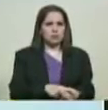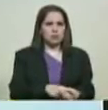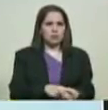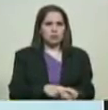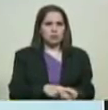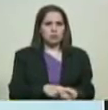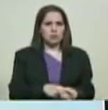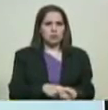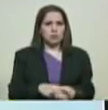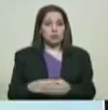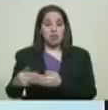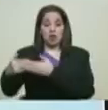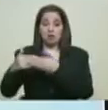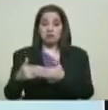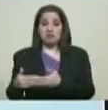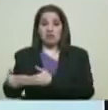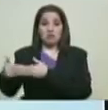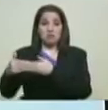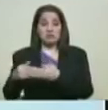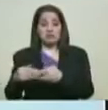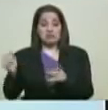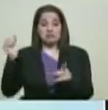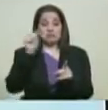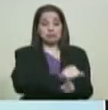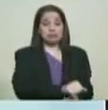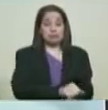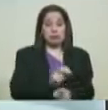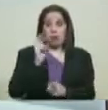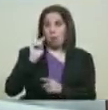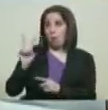norte pocas veces visto.